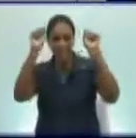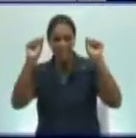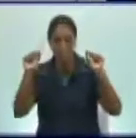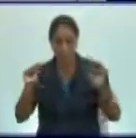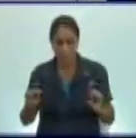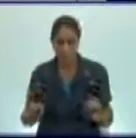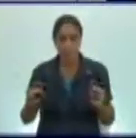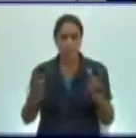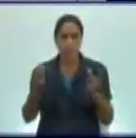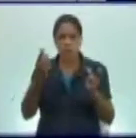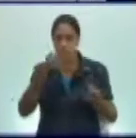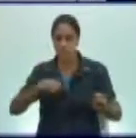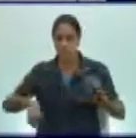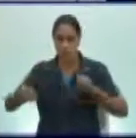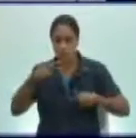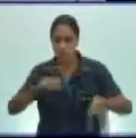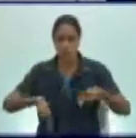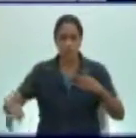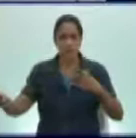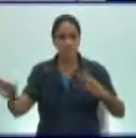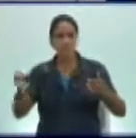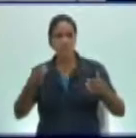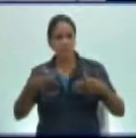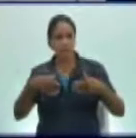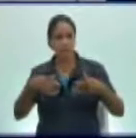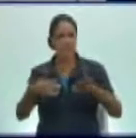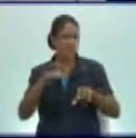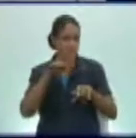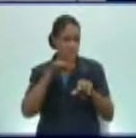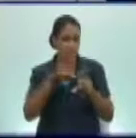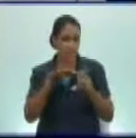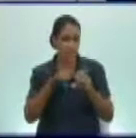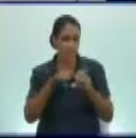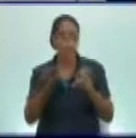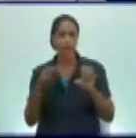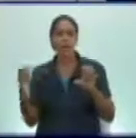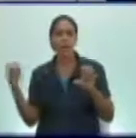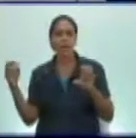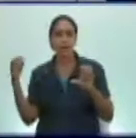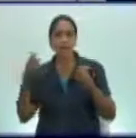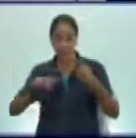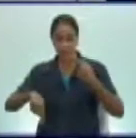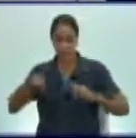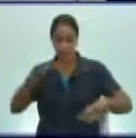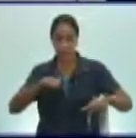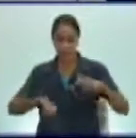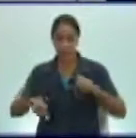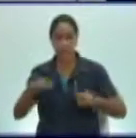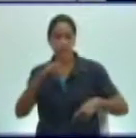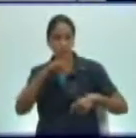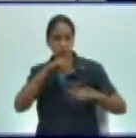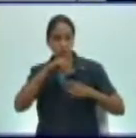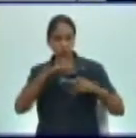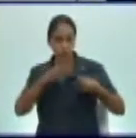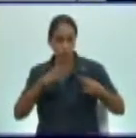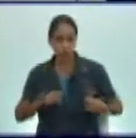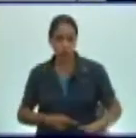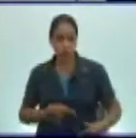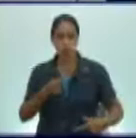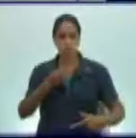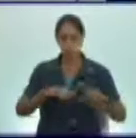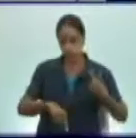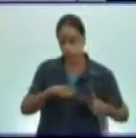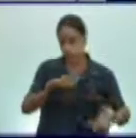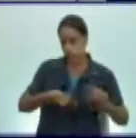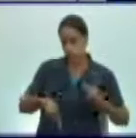sistema circulatorio cerrado comprendía un sistema de transporte donde la sangre salía del corazón, recorría todos